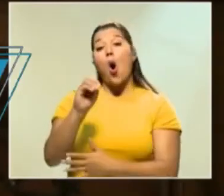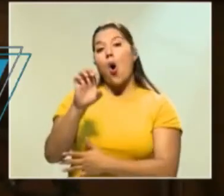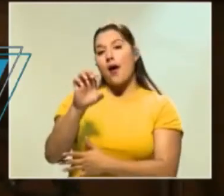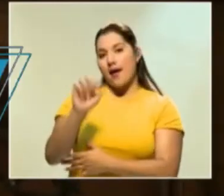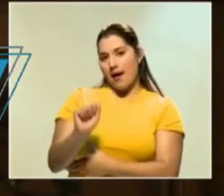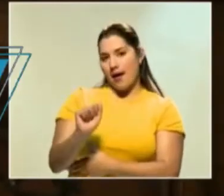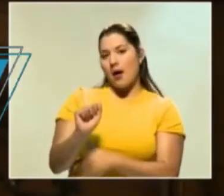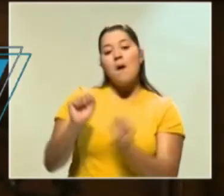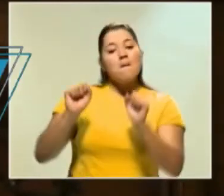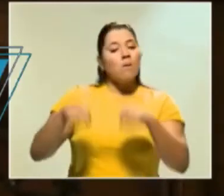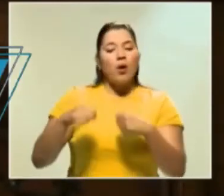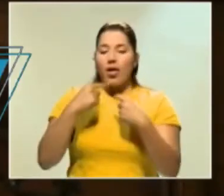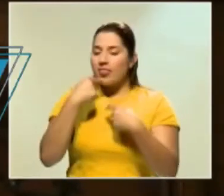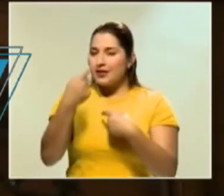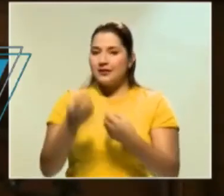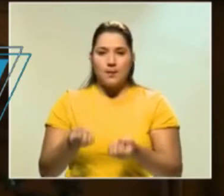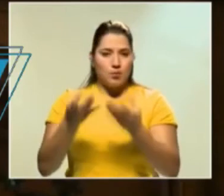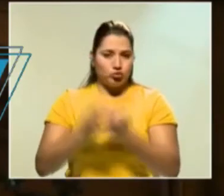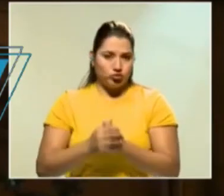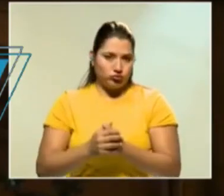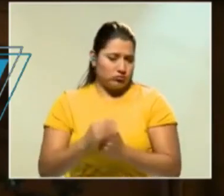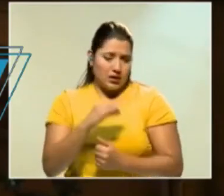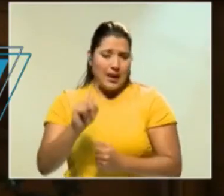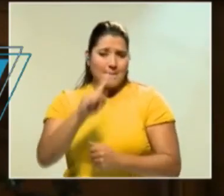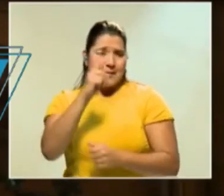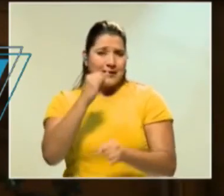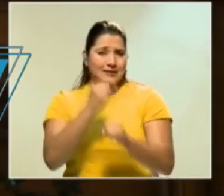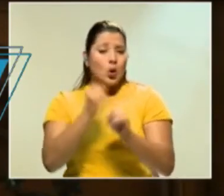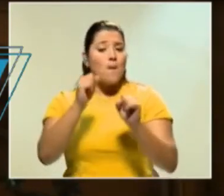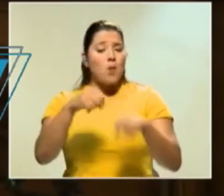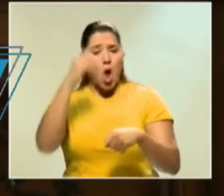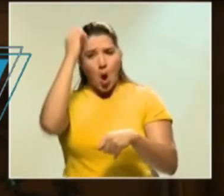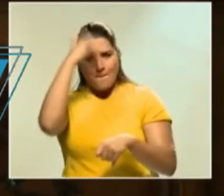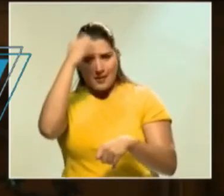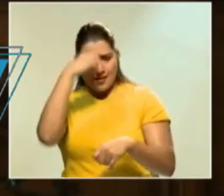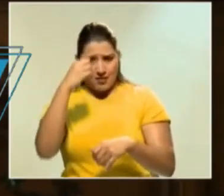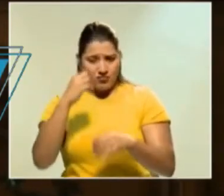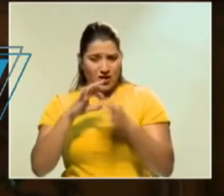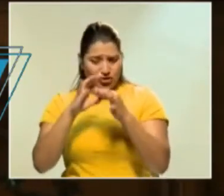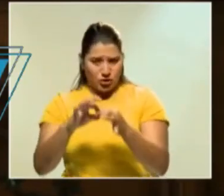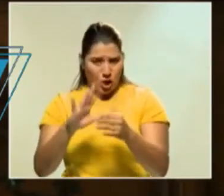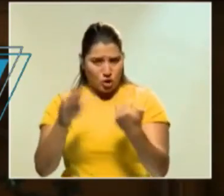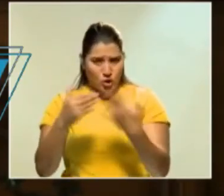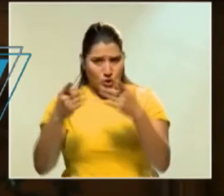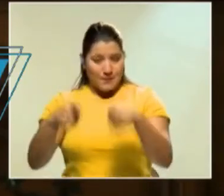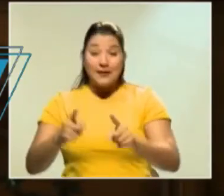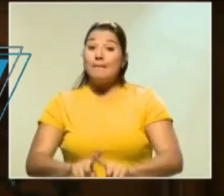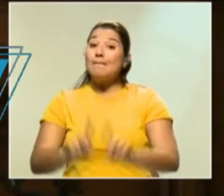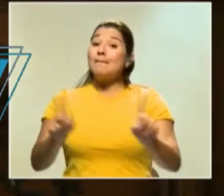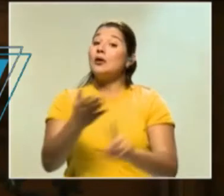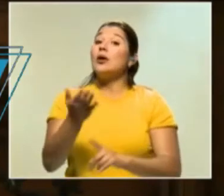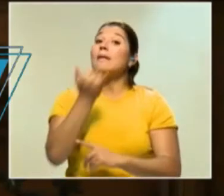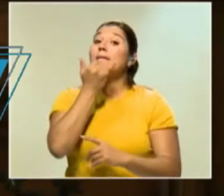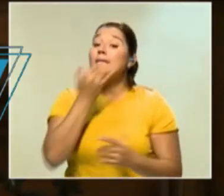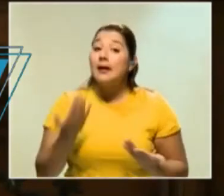decir y sería la primera institución en tener que decir algo sobre lo que ha ocurrido de ambos bandos. Pero ¿qué es lo que ocurre? Que las